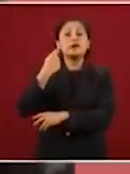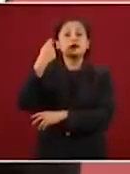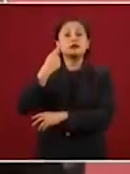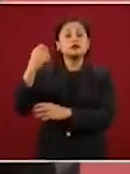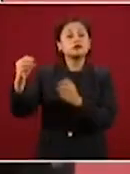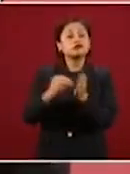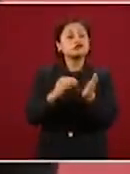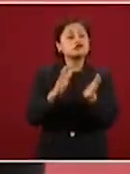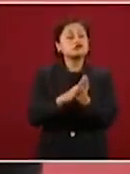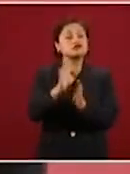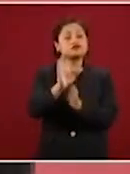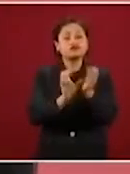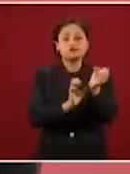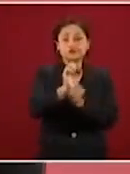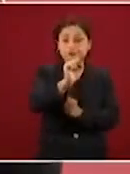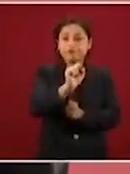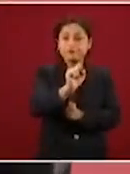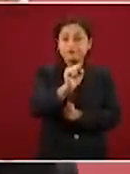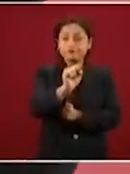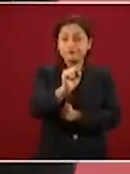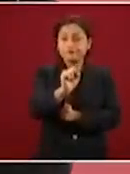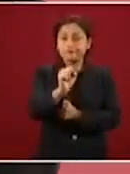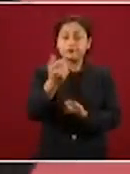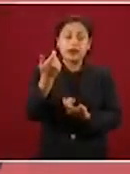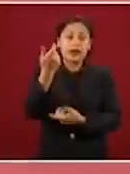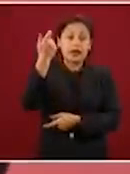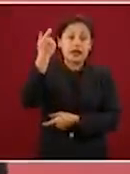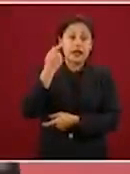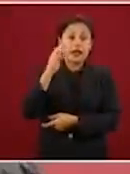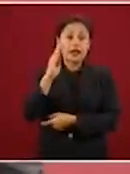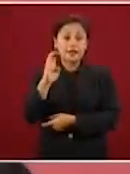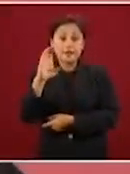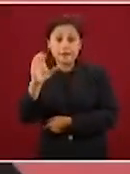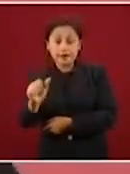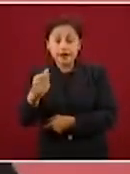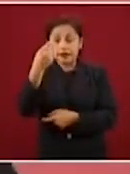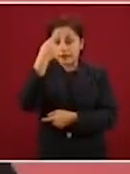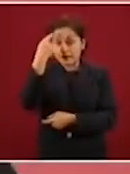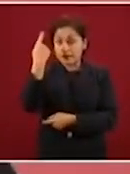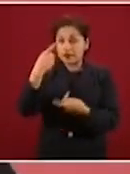a adultos mayores, a niñas, niños con discapacidad y las becas,